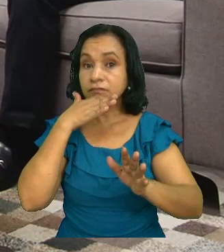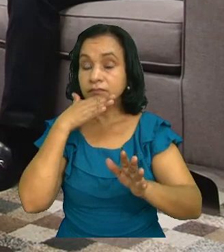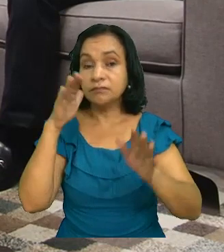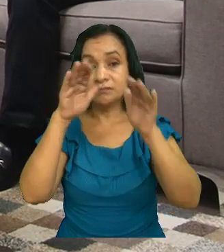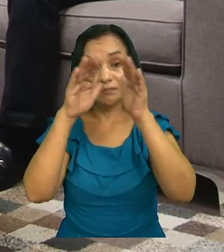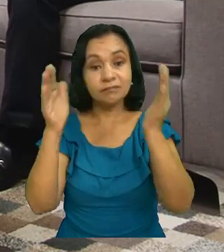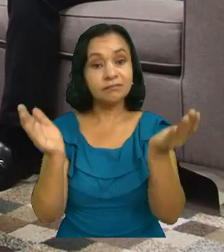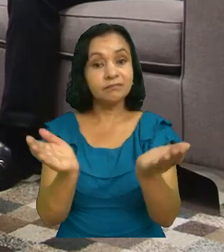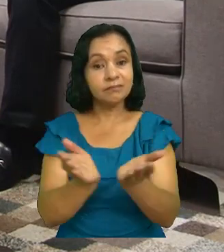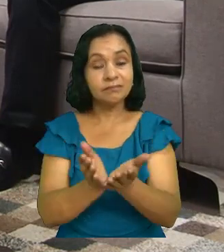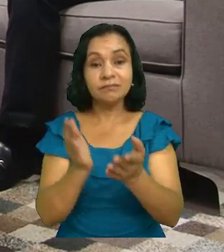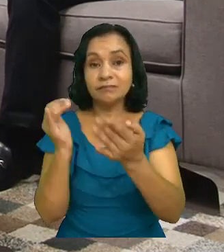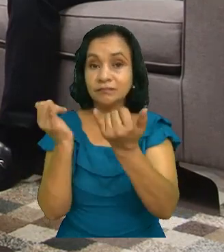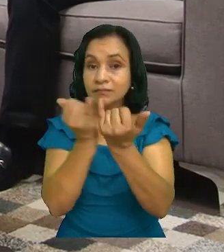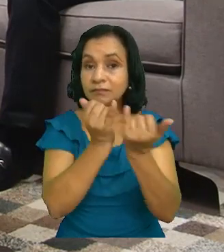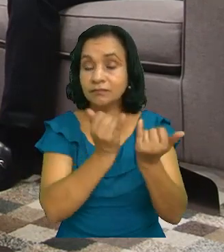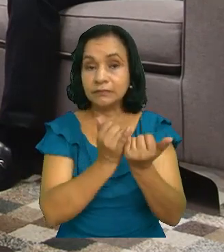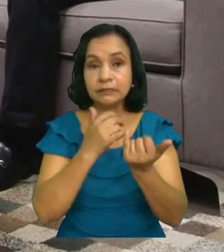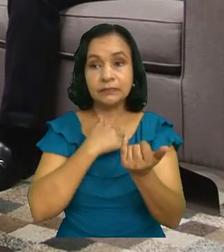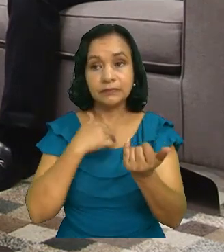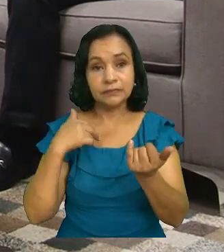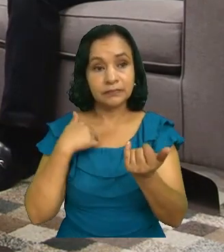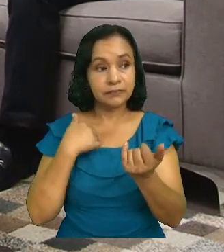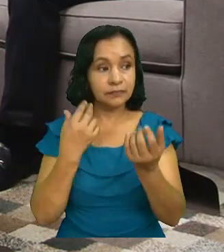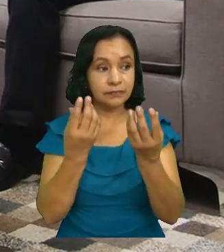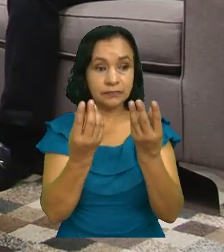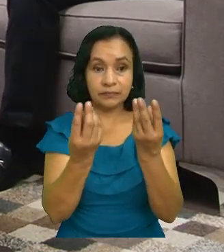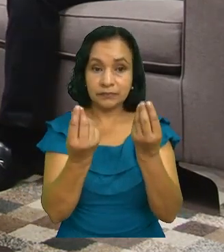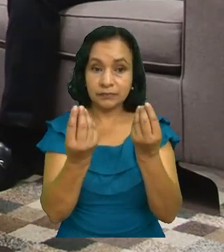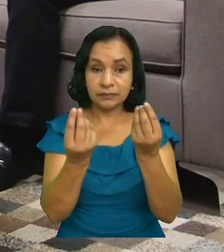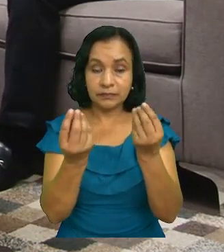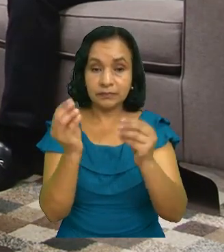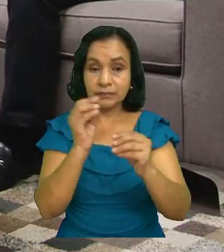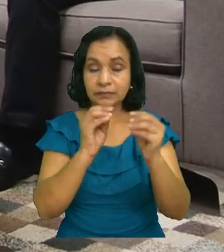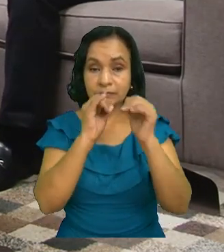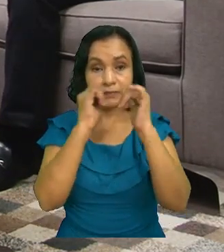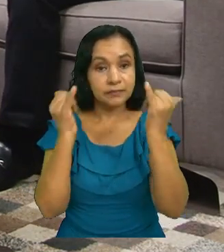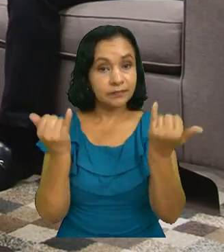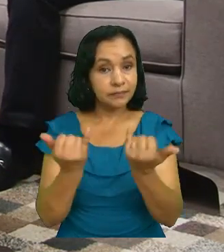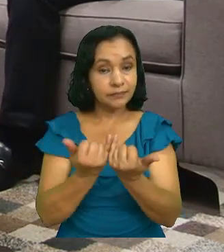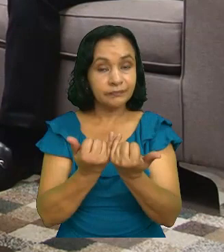mundo, que ha contraído la economía internacional de manera